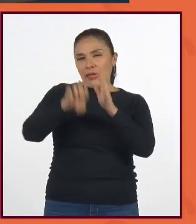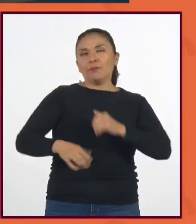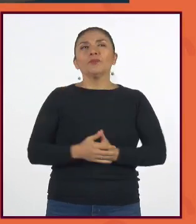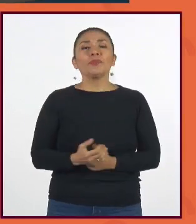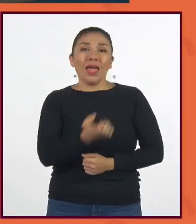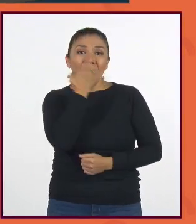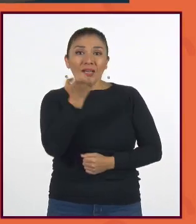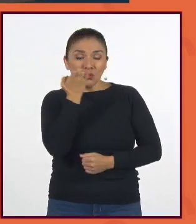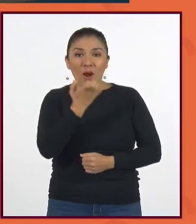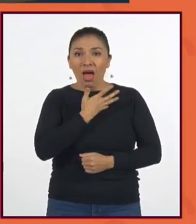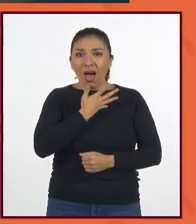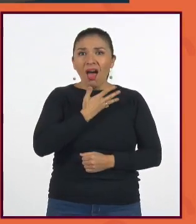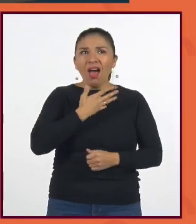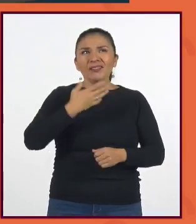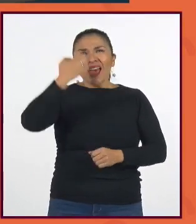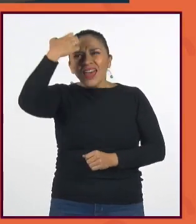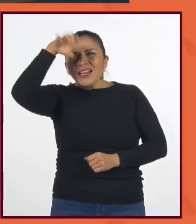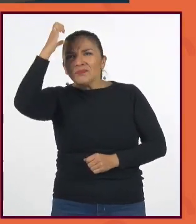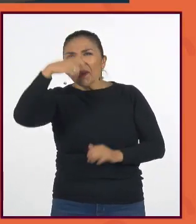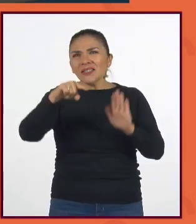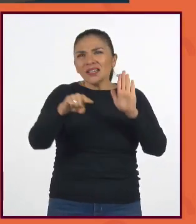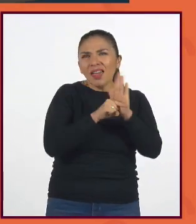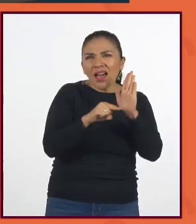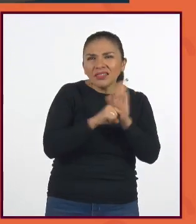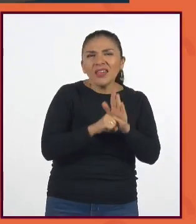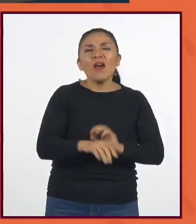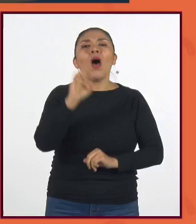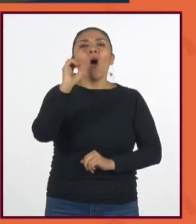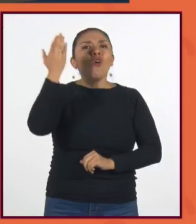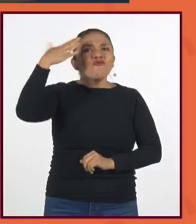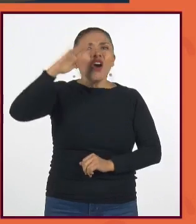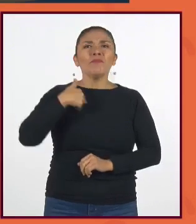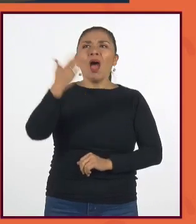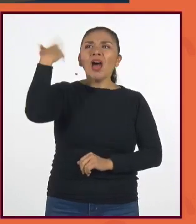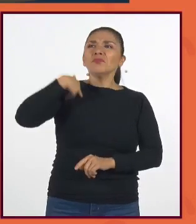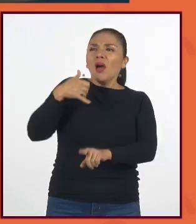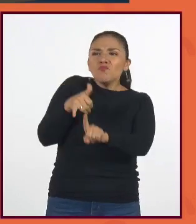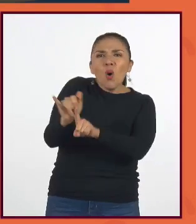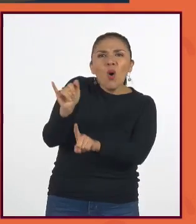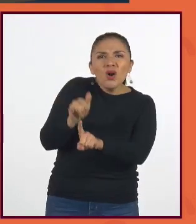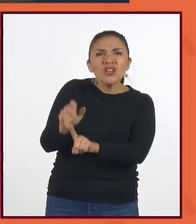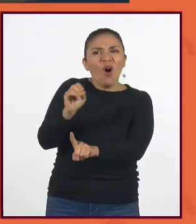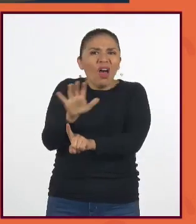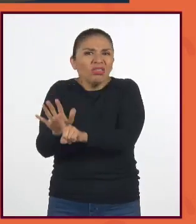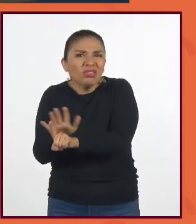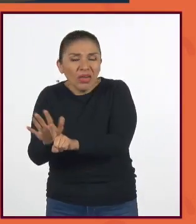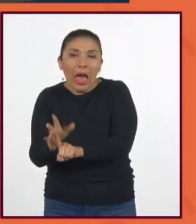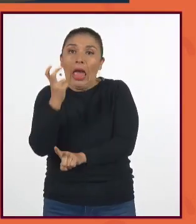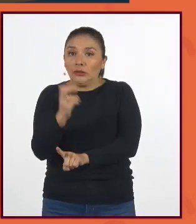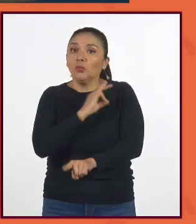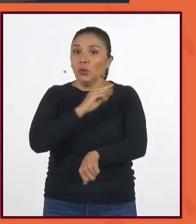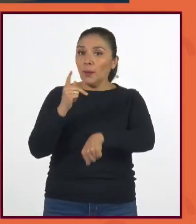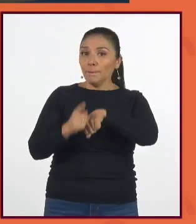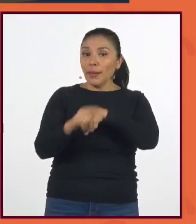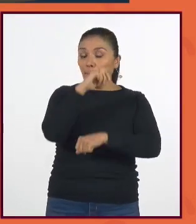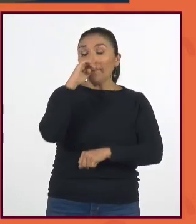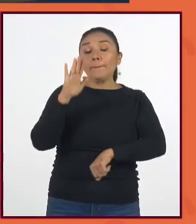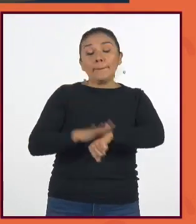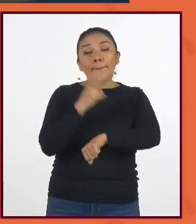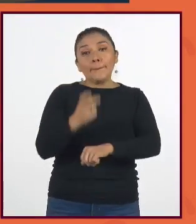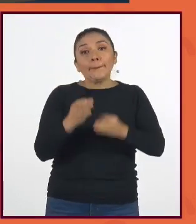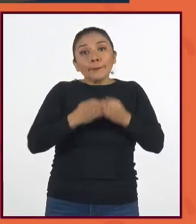escolares negativas, antecedente de acoso escolar, bullying, es un factor de riesgo. Por eso es